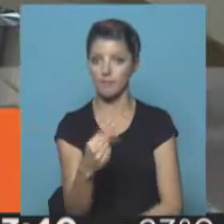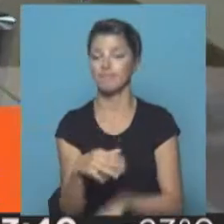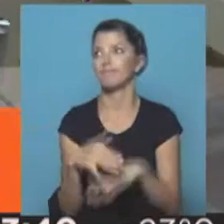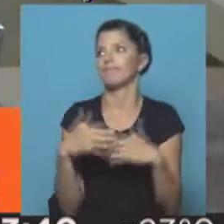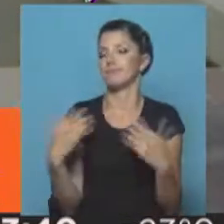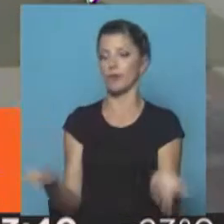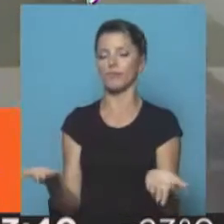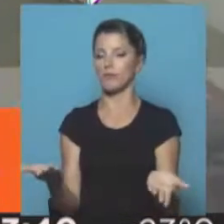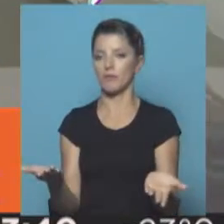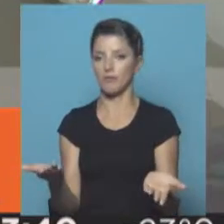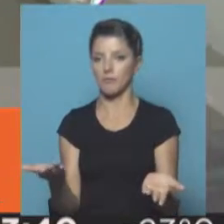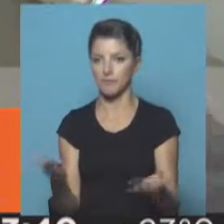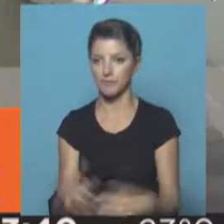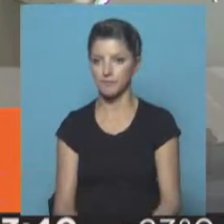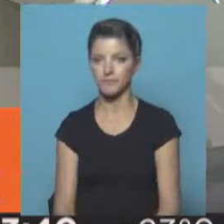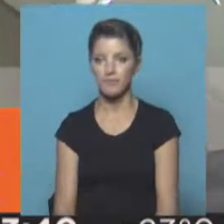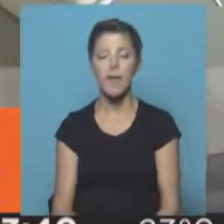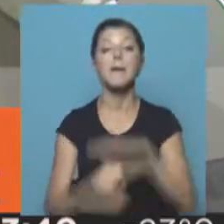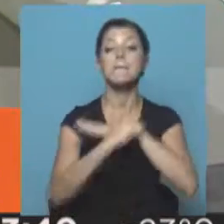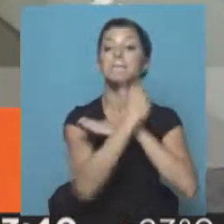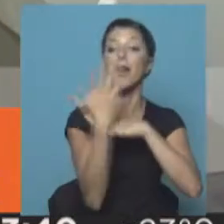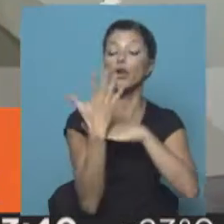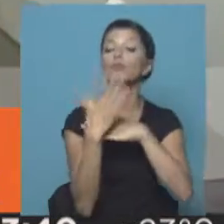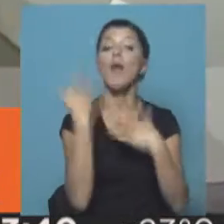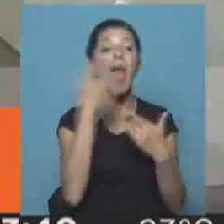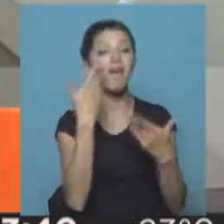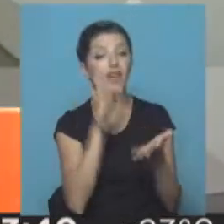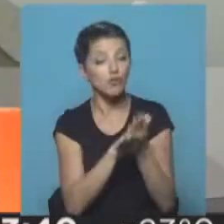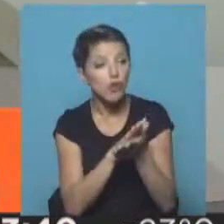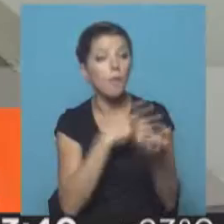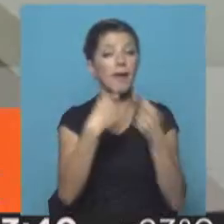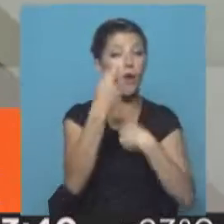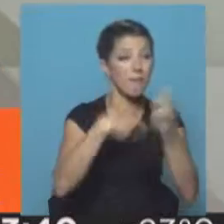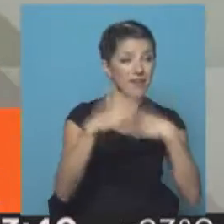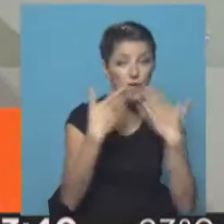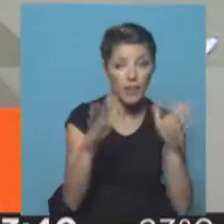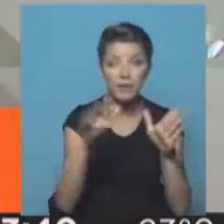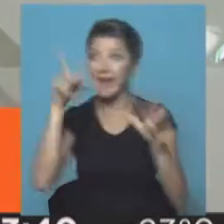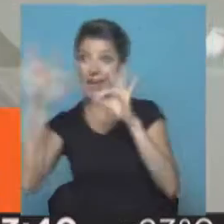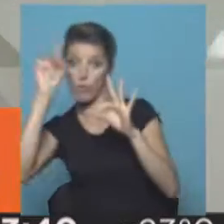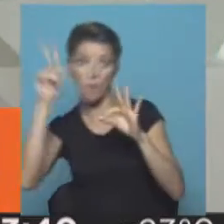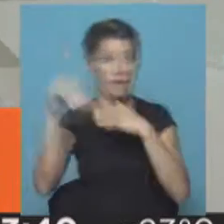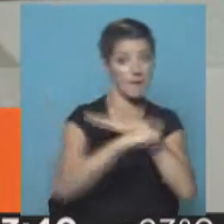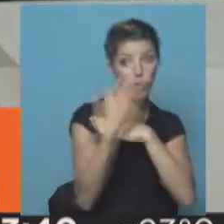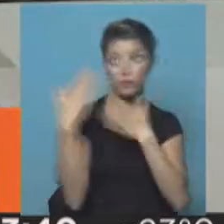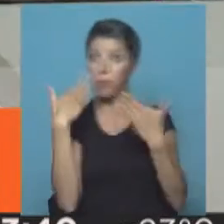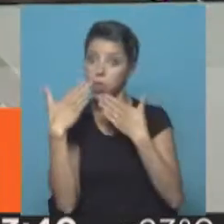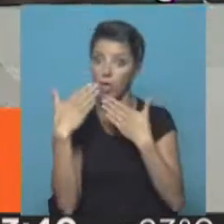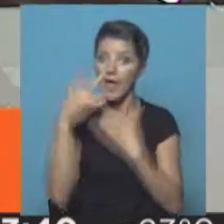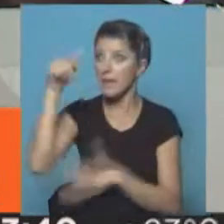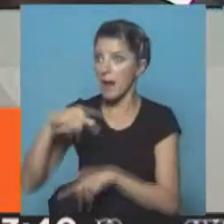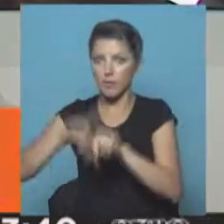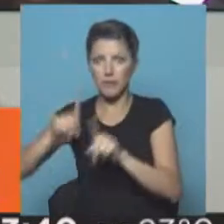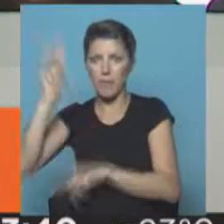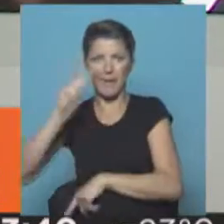tratado lo que negocia el Mercosur, el libre comercio que negocia Europa con Mercosur con Europa, es criticado por Venezuela.